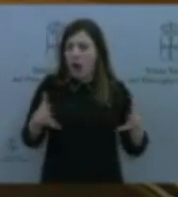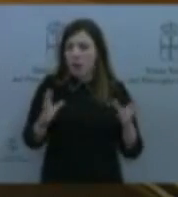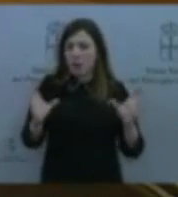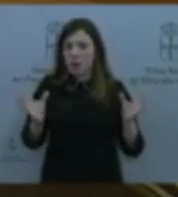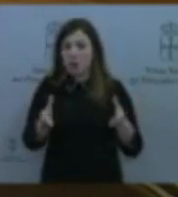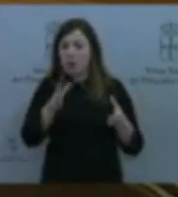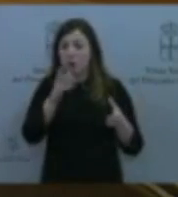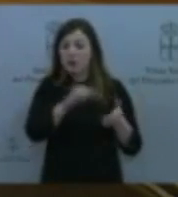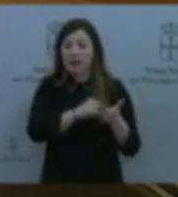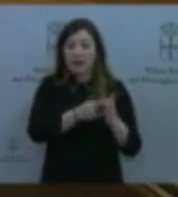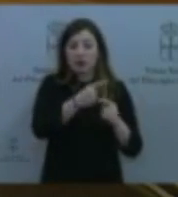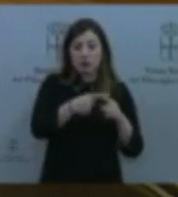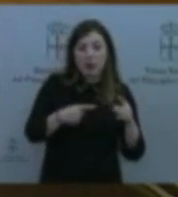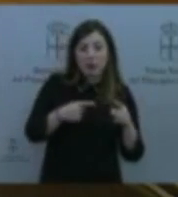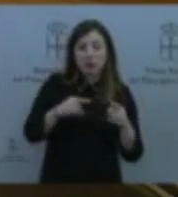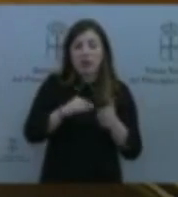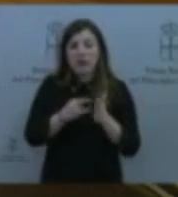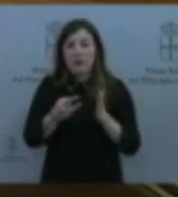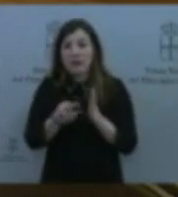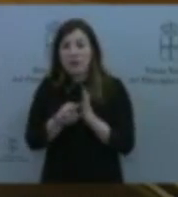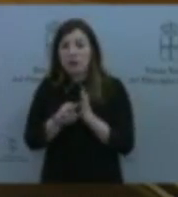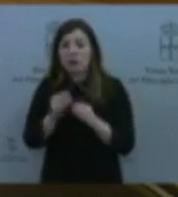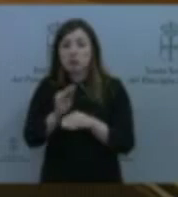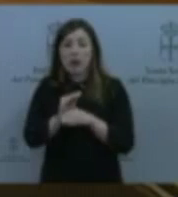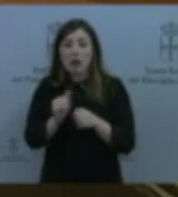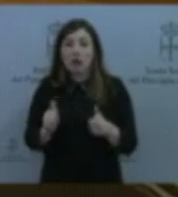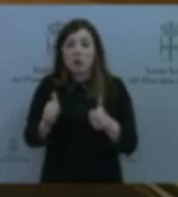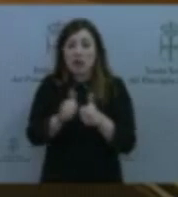de enfermería, auxiliares de farmacia, auxiliares